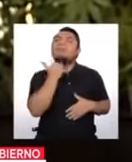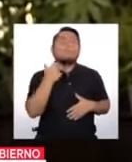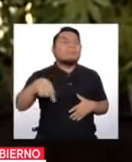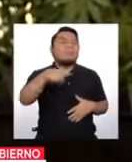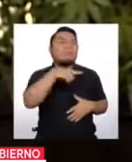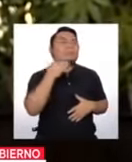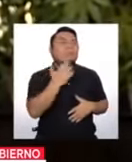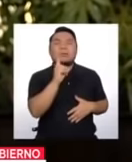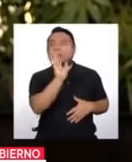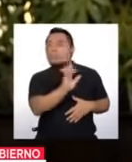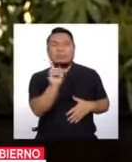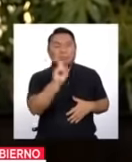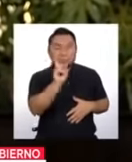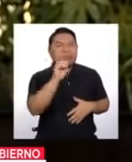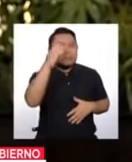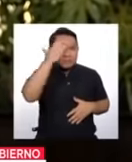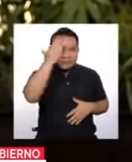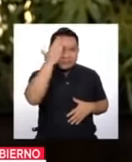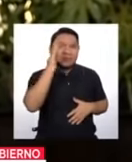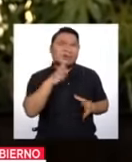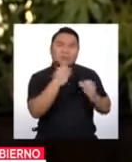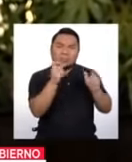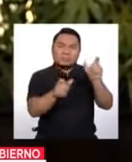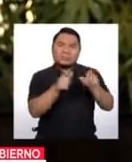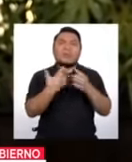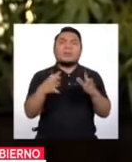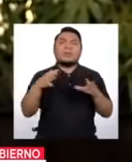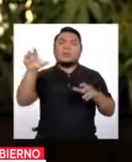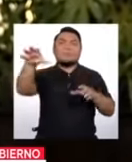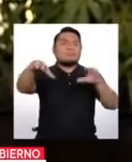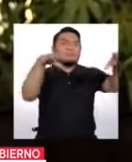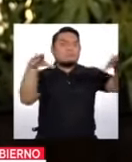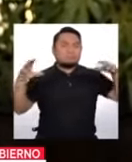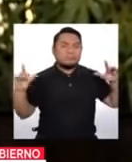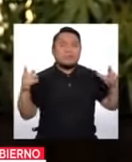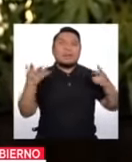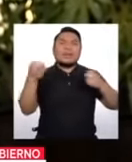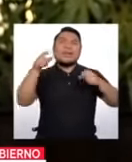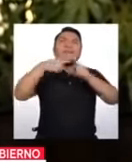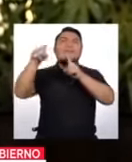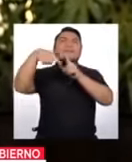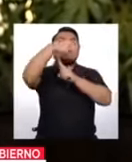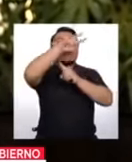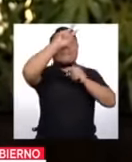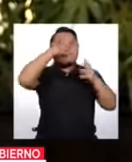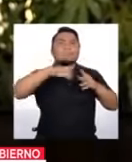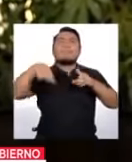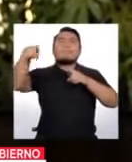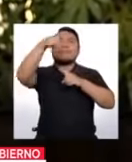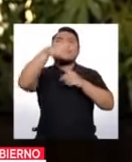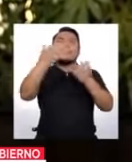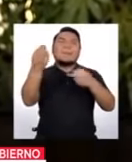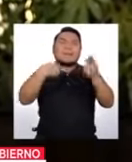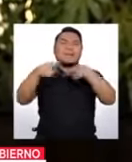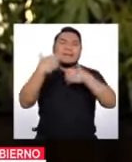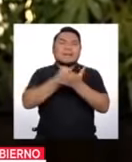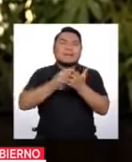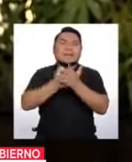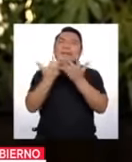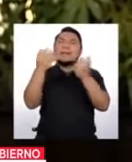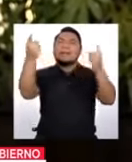circunstancia legítima, por cierto, que tienen muchos connacionales de querer retornar más por situaciones socioeconómicas a sus lugares de